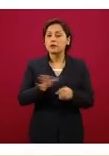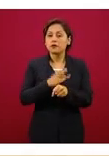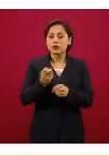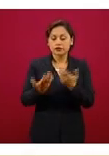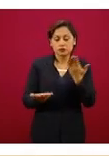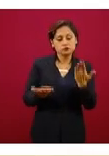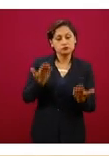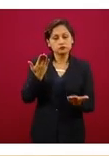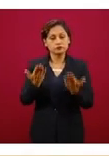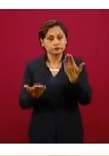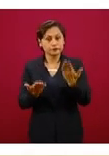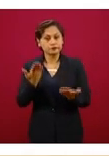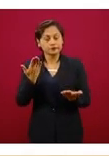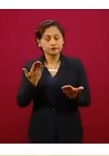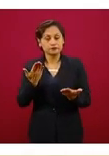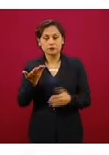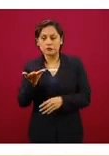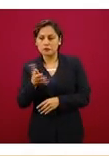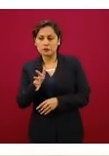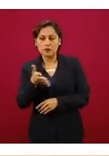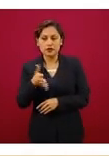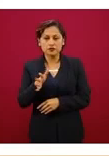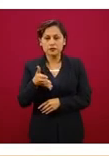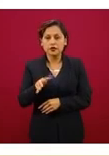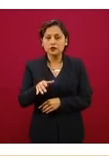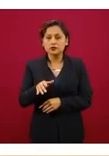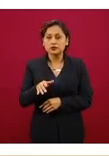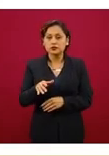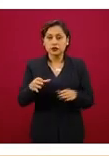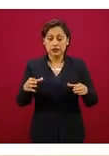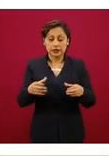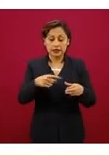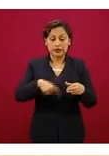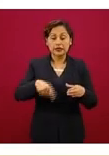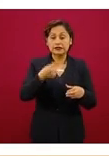directa. Casi 11 personas por cada